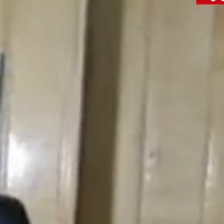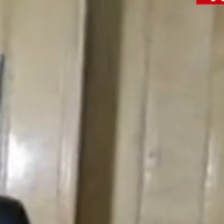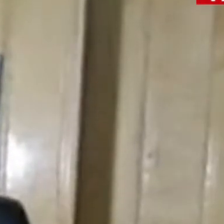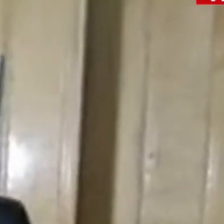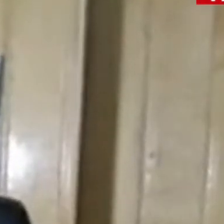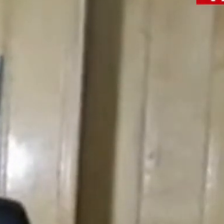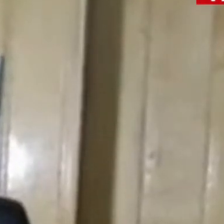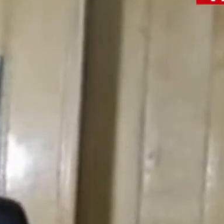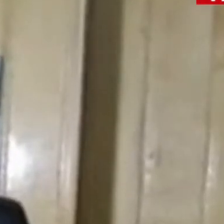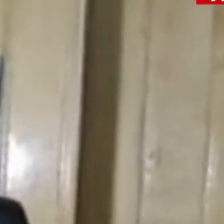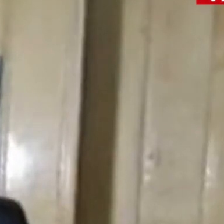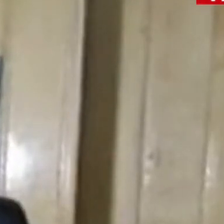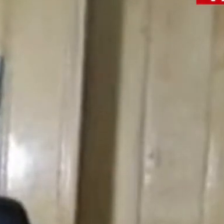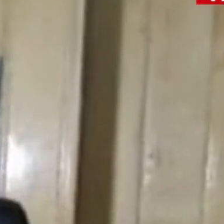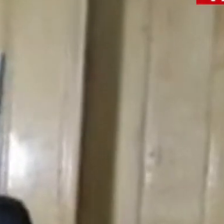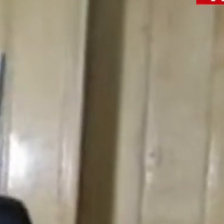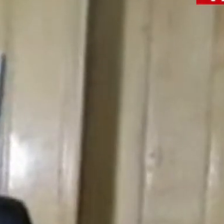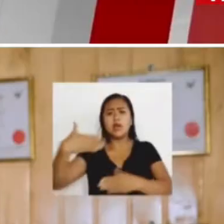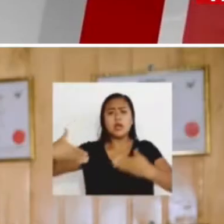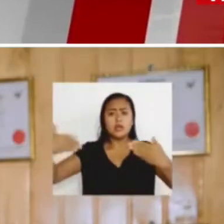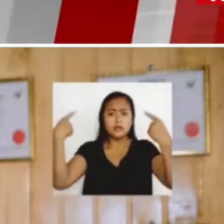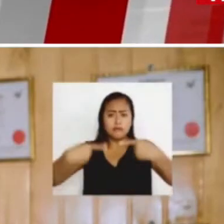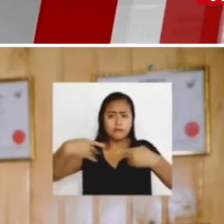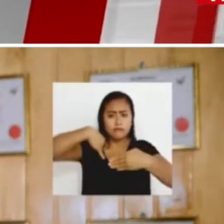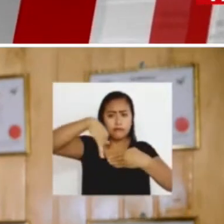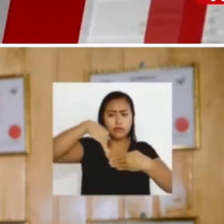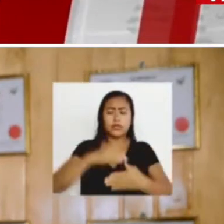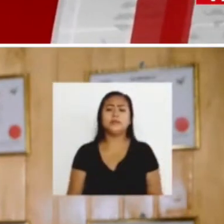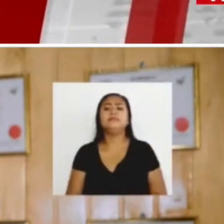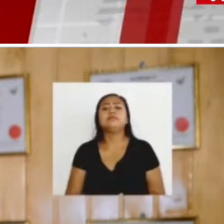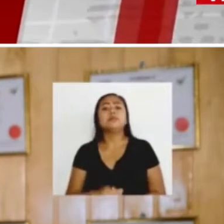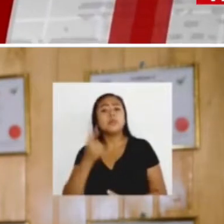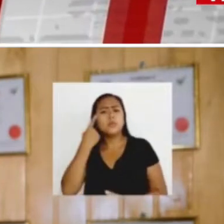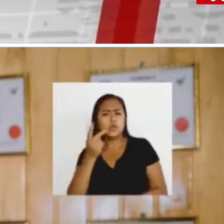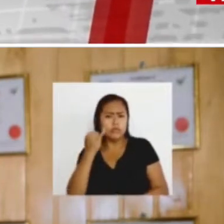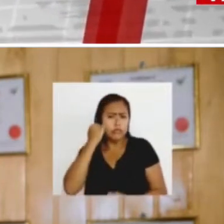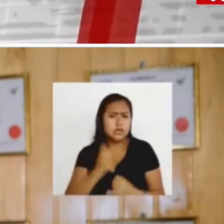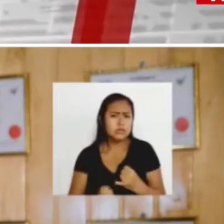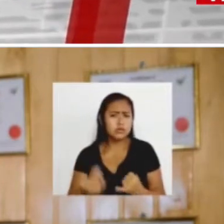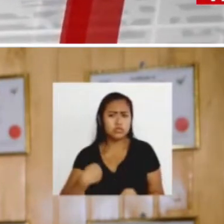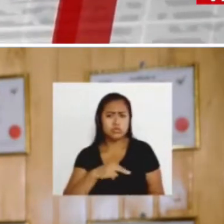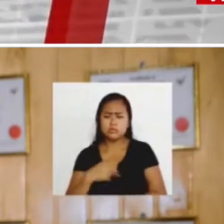forma. Hay que ser transparente también en nuestra vida, doctor Flores.